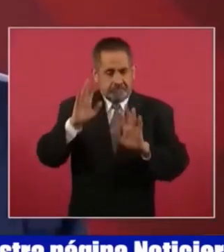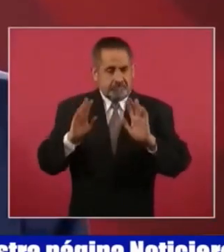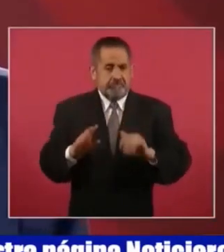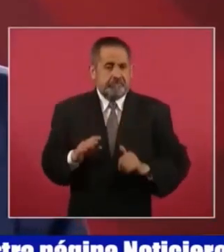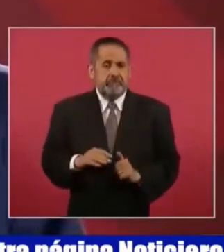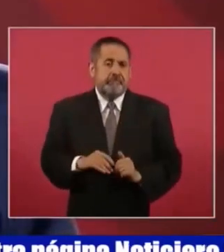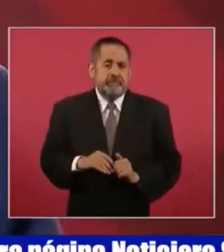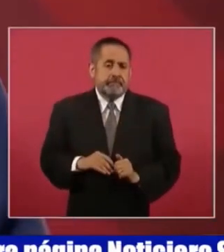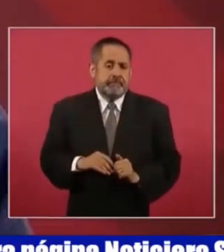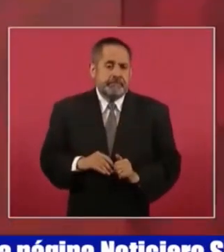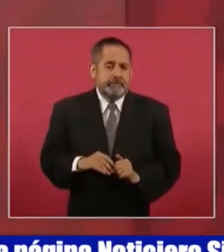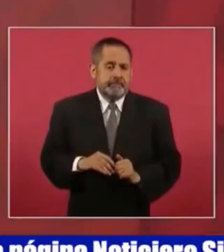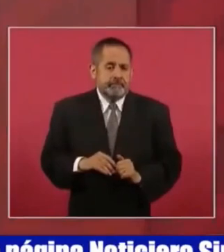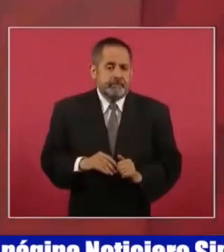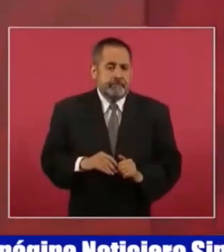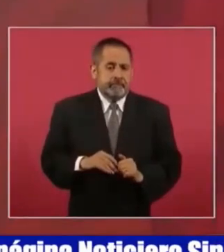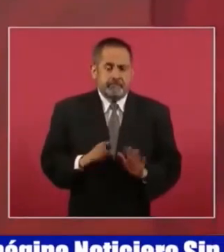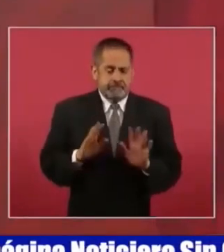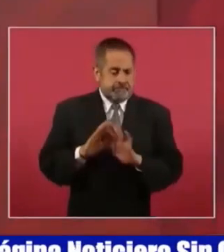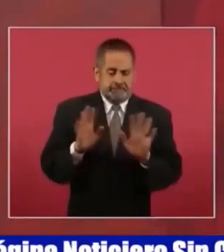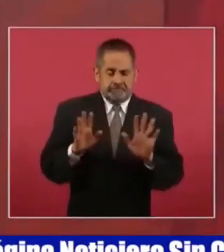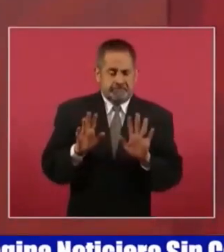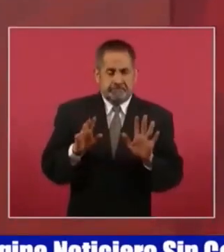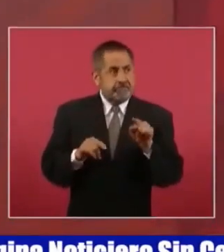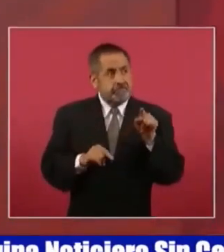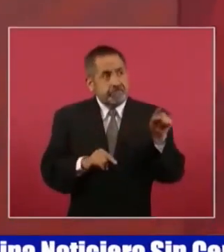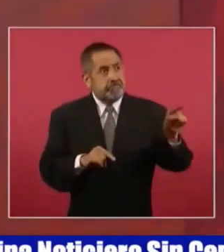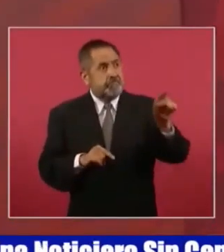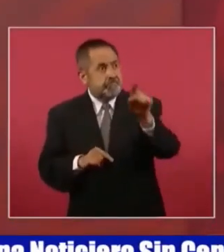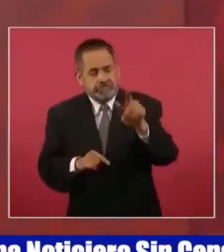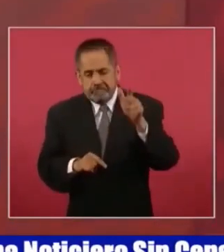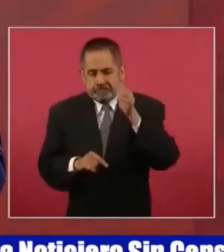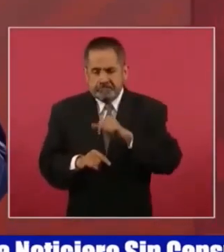que su mundo